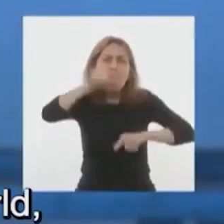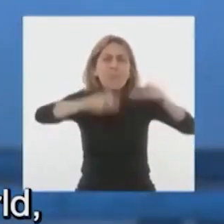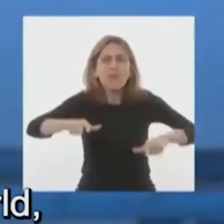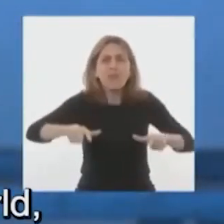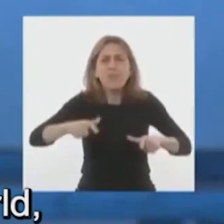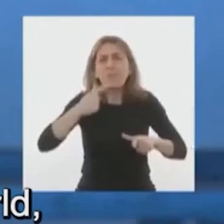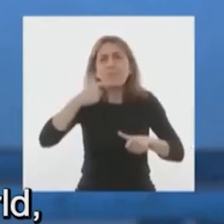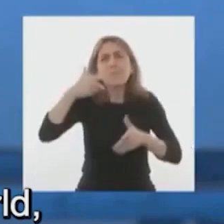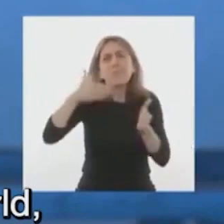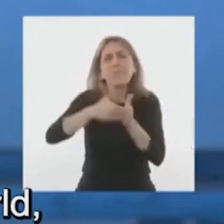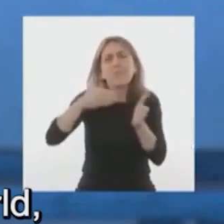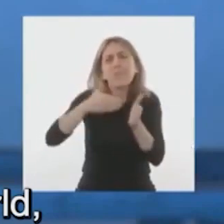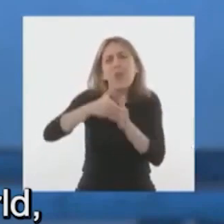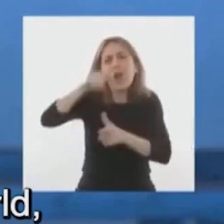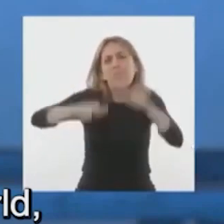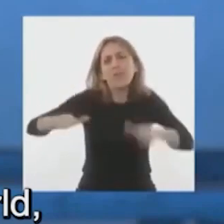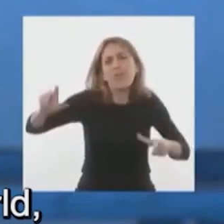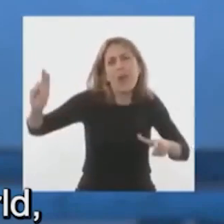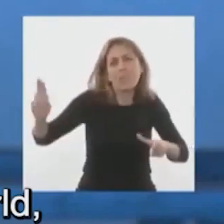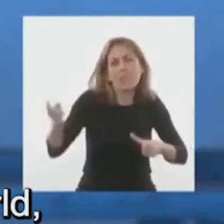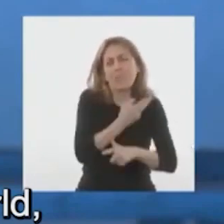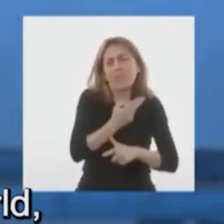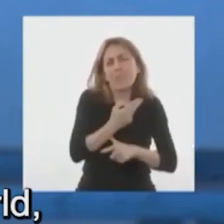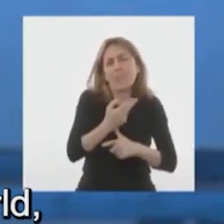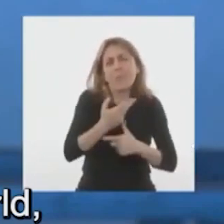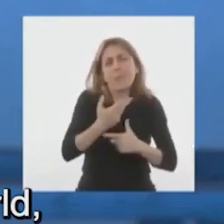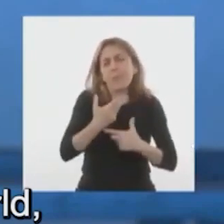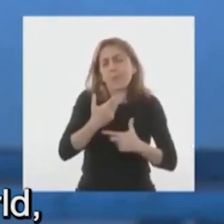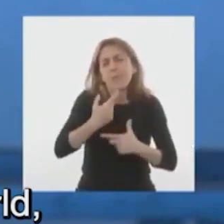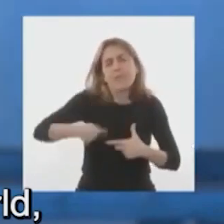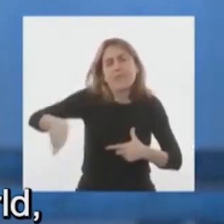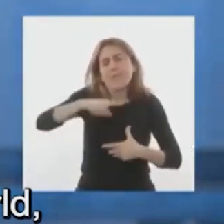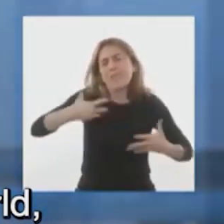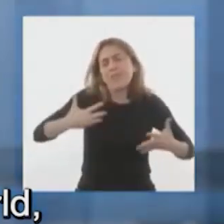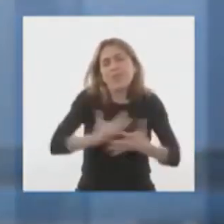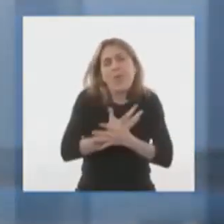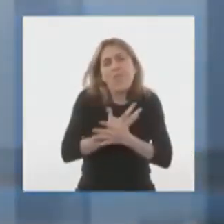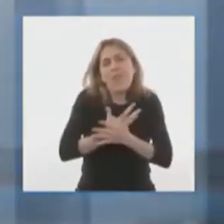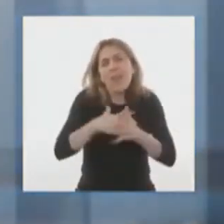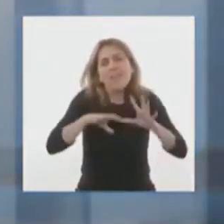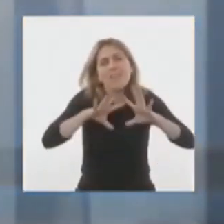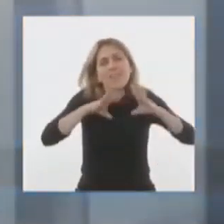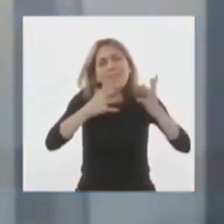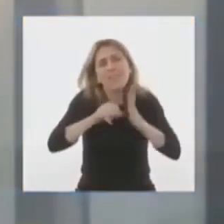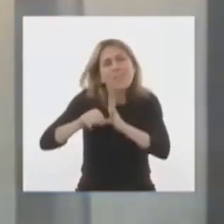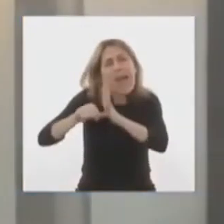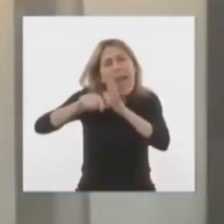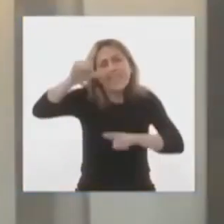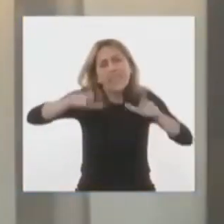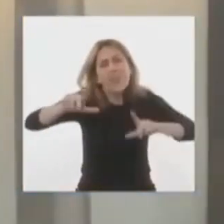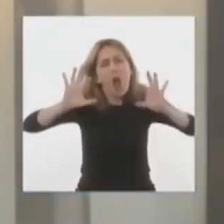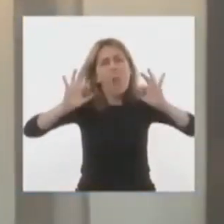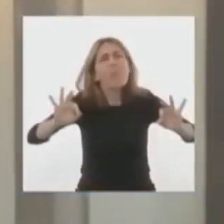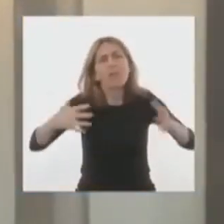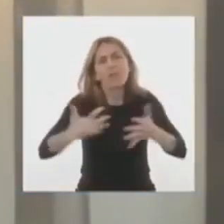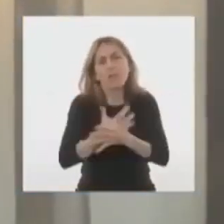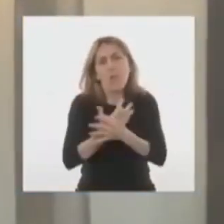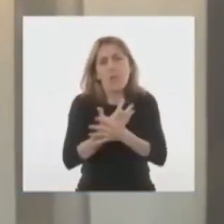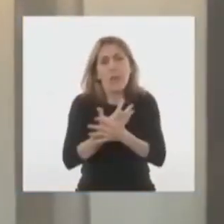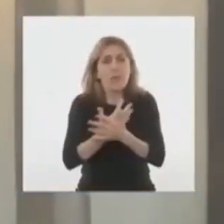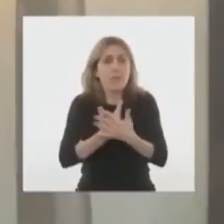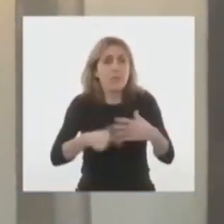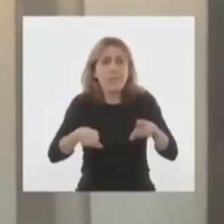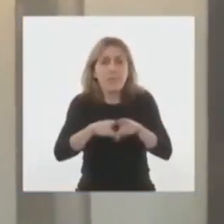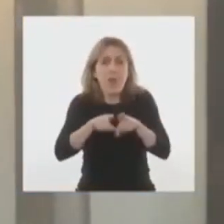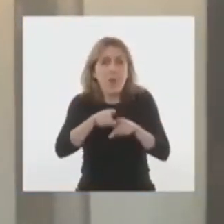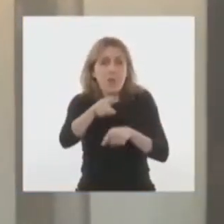personas fallecidas hasta ahora han conmocionado al mundo entero, así como nos interpelan